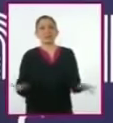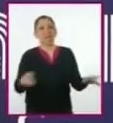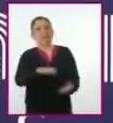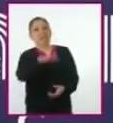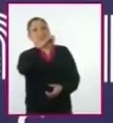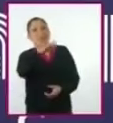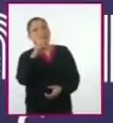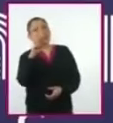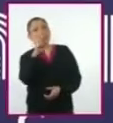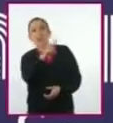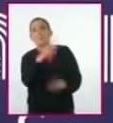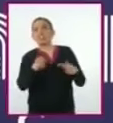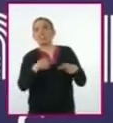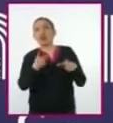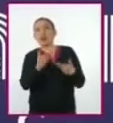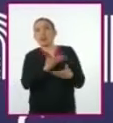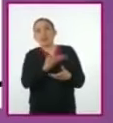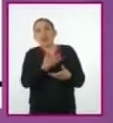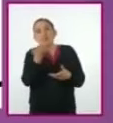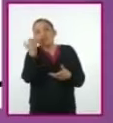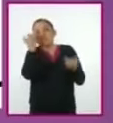edad representan los personajes?